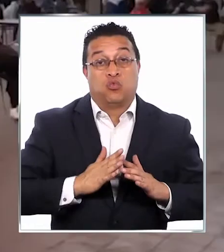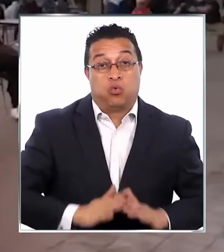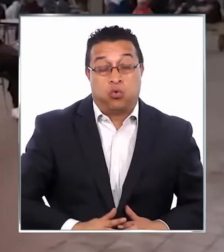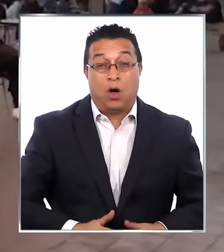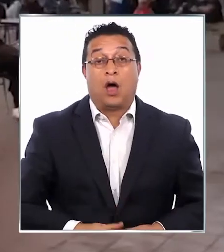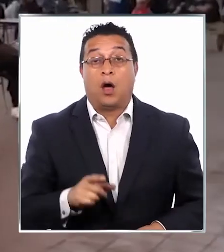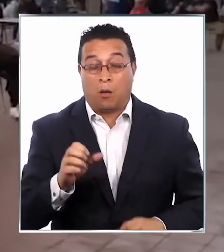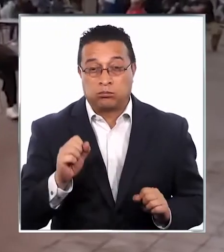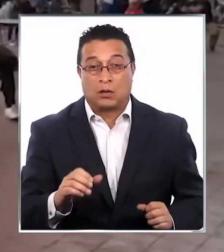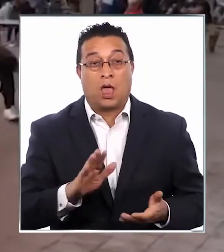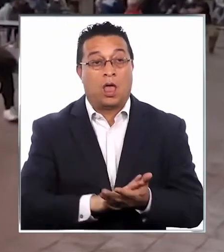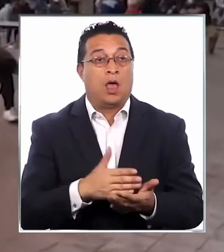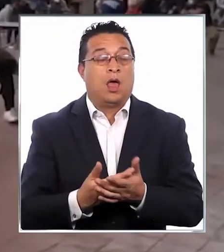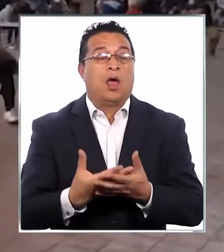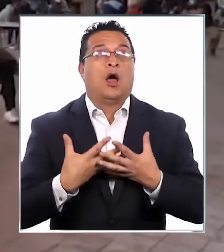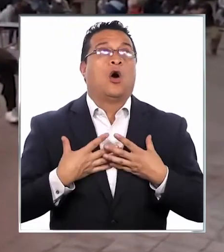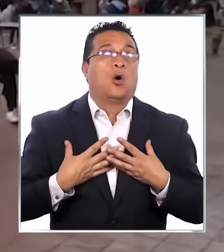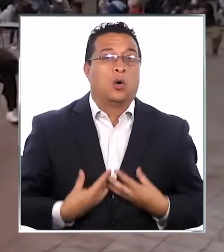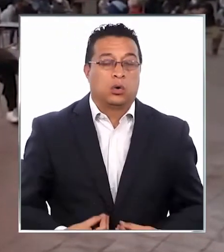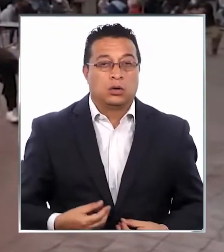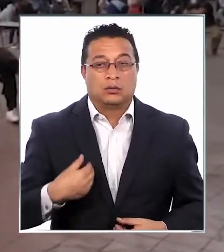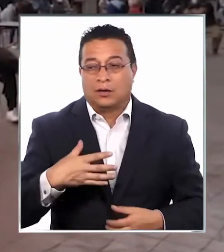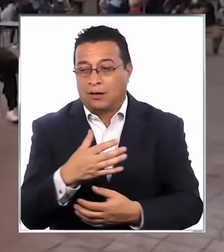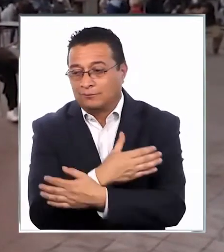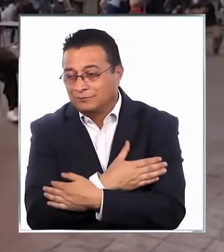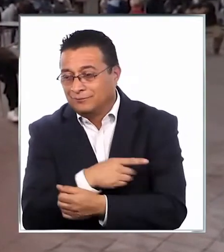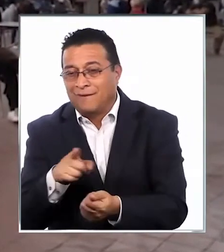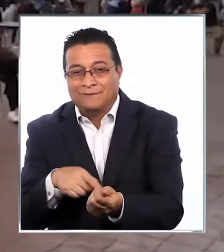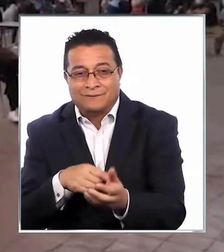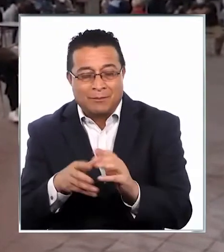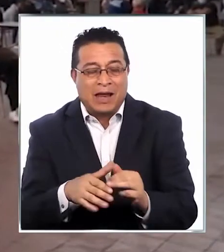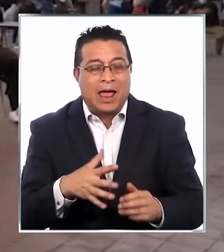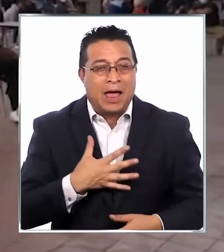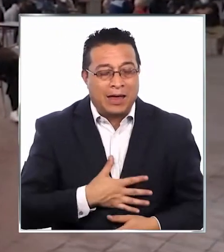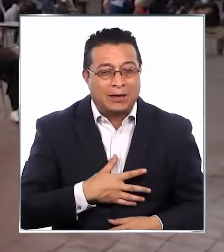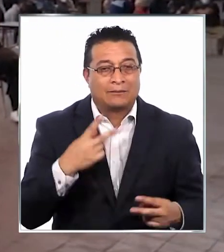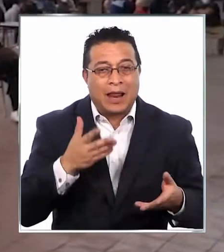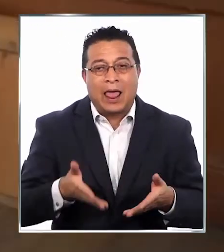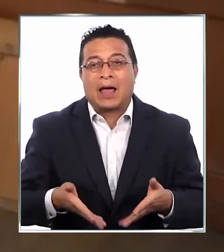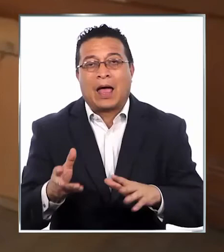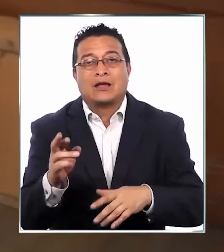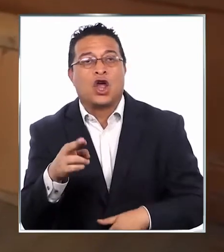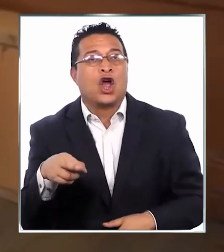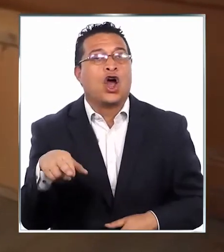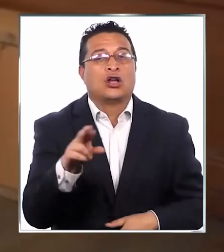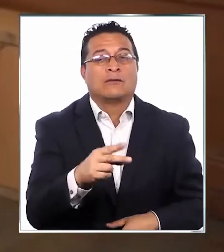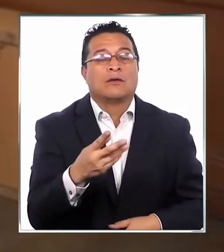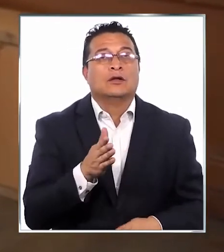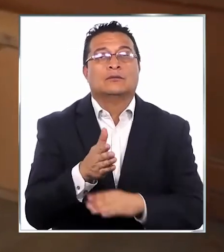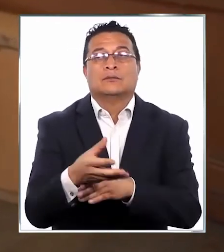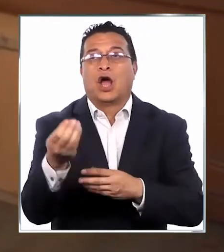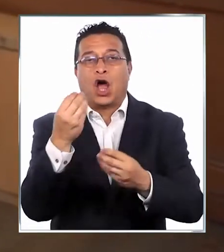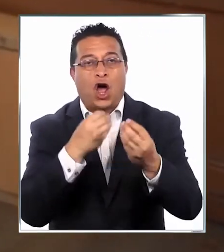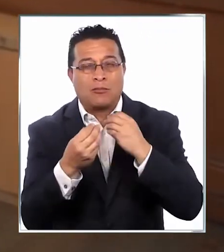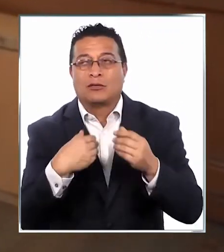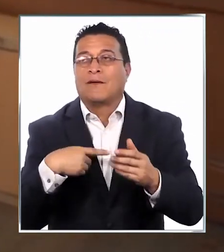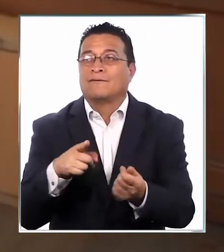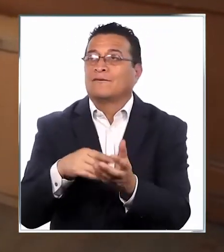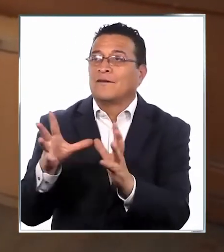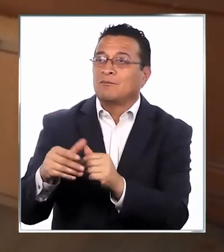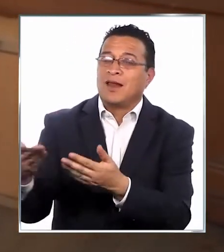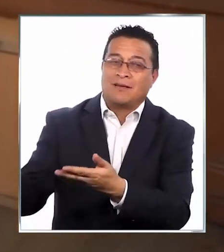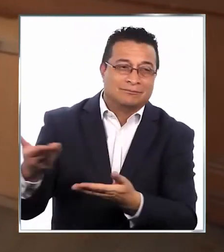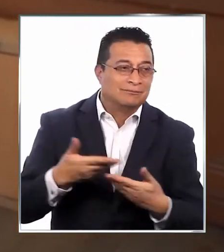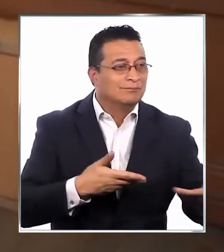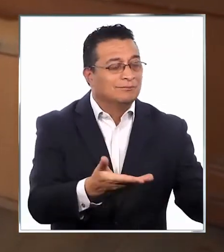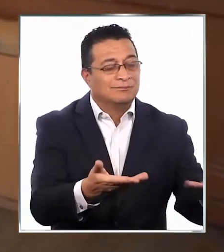Entonces, la posibilidad de salir, la posibilidad de abrazar a sus seres queridos, de volver a salir a la calle o de ir a comer o recibir a sus